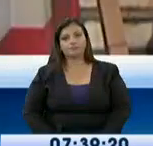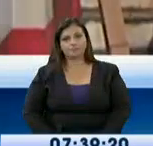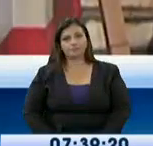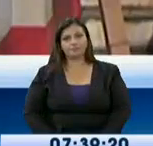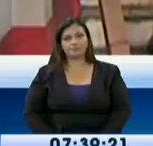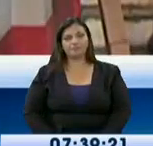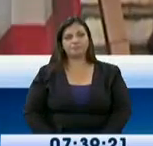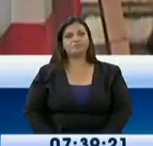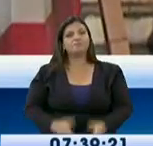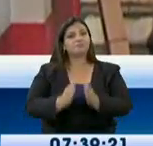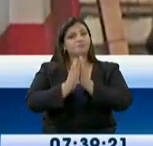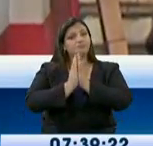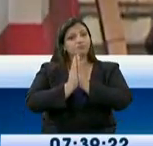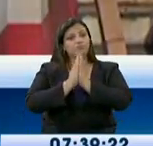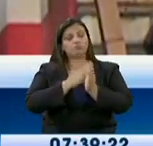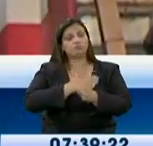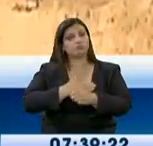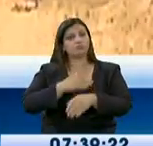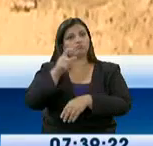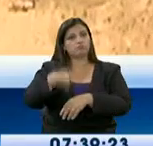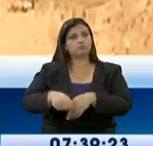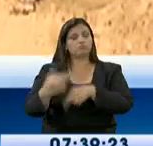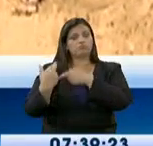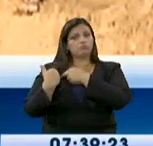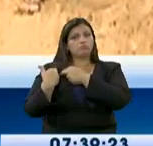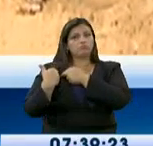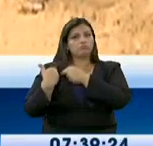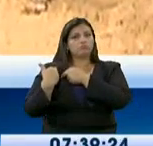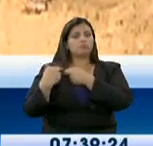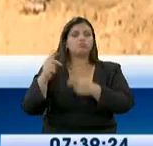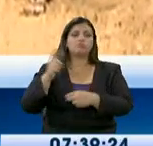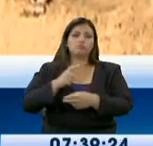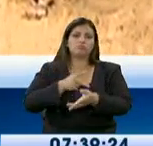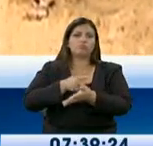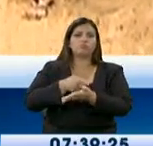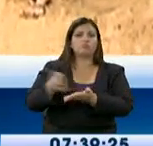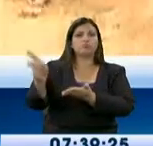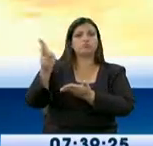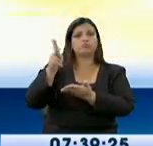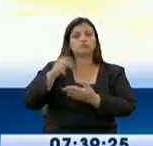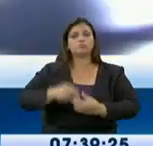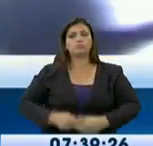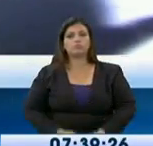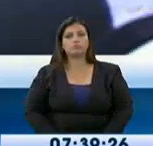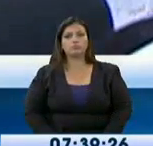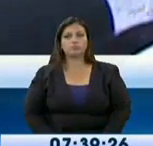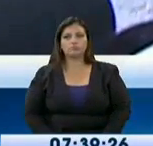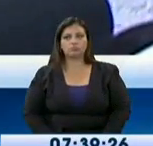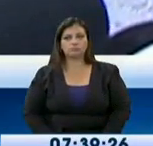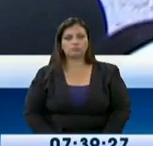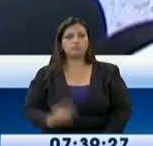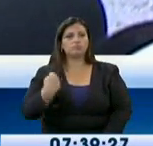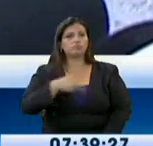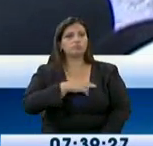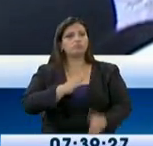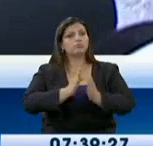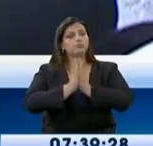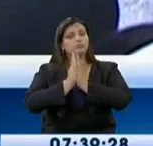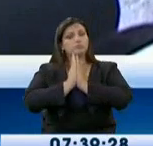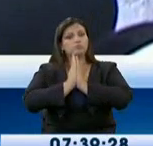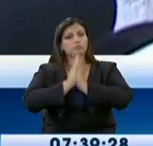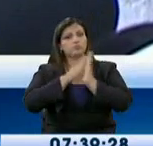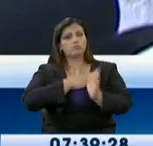del trabajo respondan por los daños que se generaron después de ver lo que el fuego se llevó. Más nosotros lo que pedimos es que